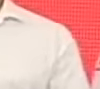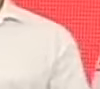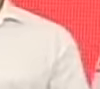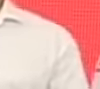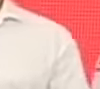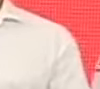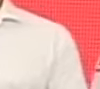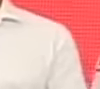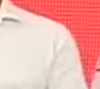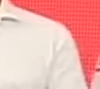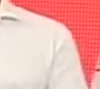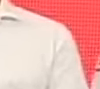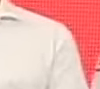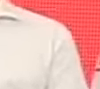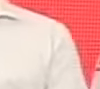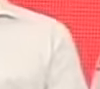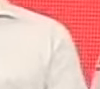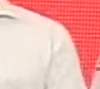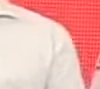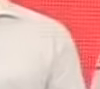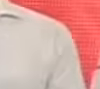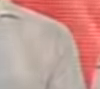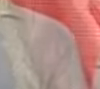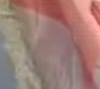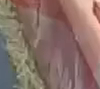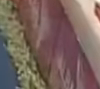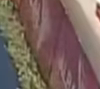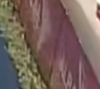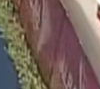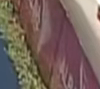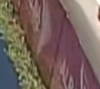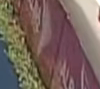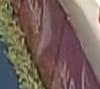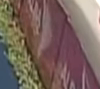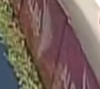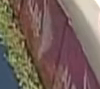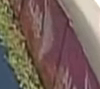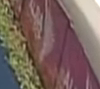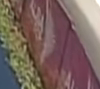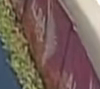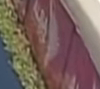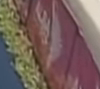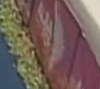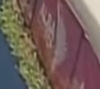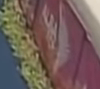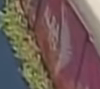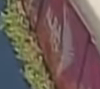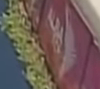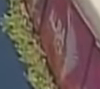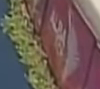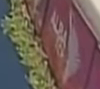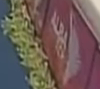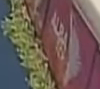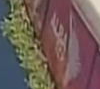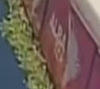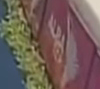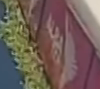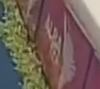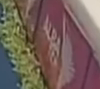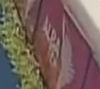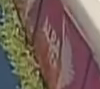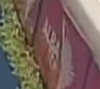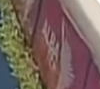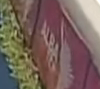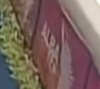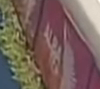tenemos una invitación y una presencia muy especial. Se trata de